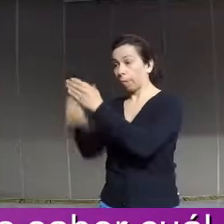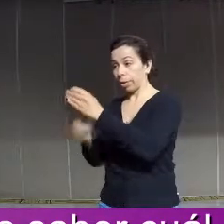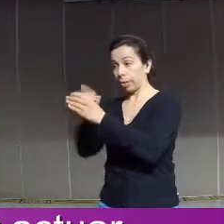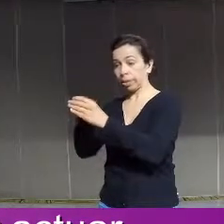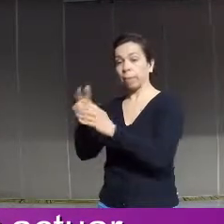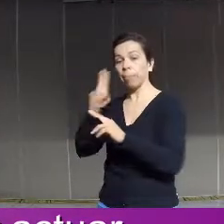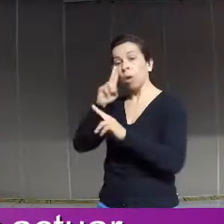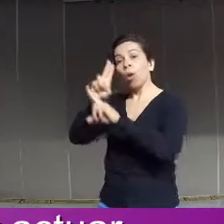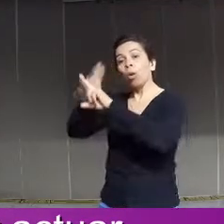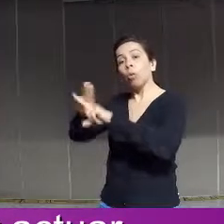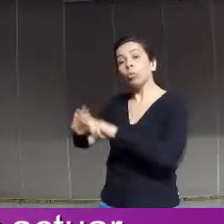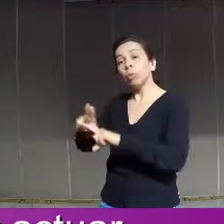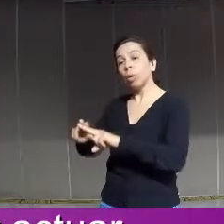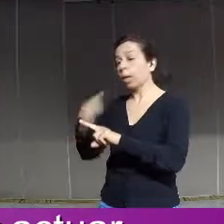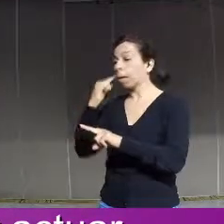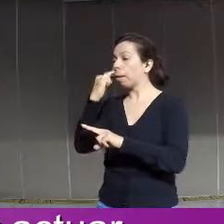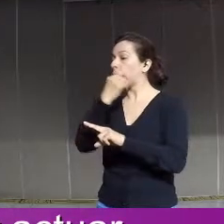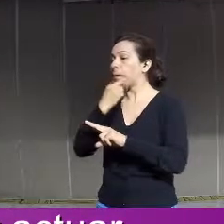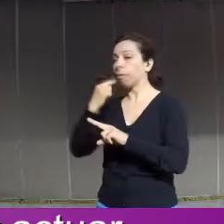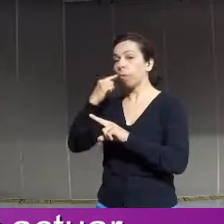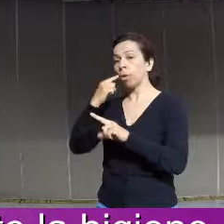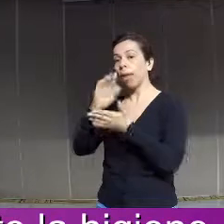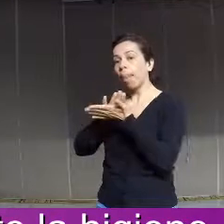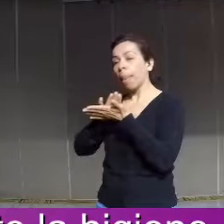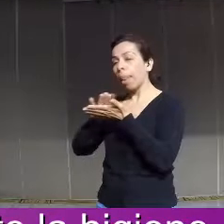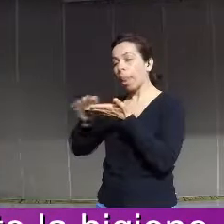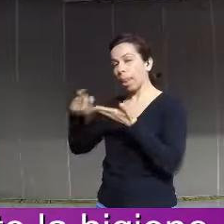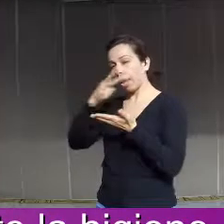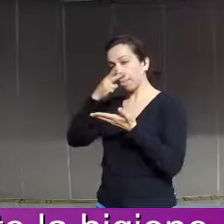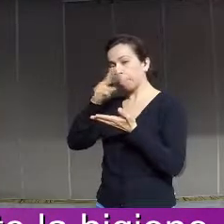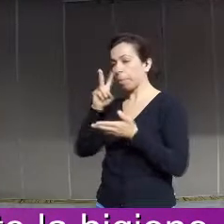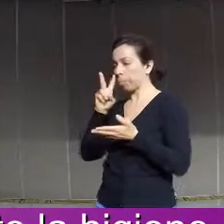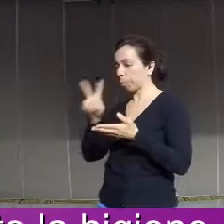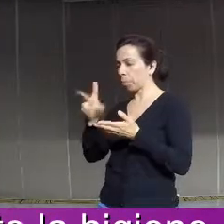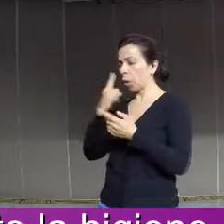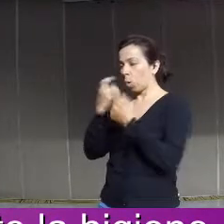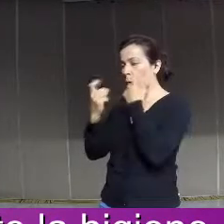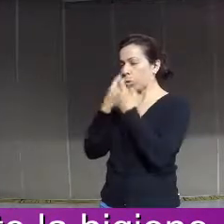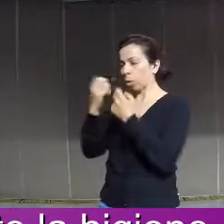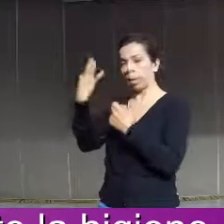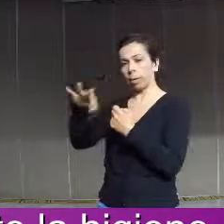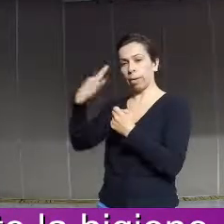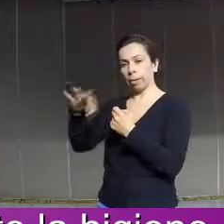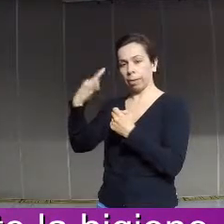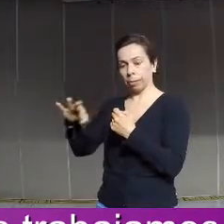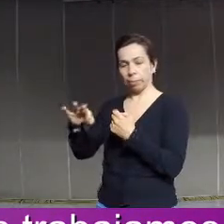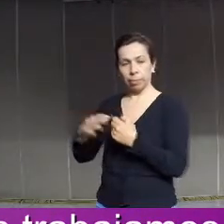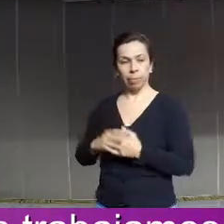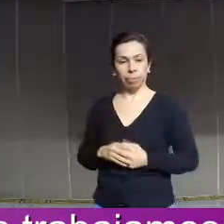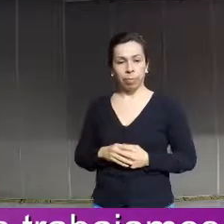mucho el tema de la higiene bucal, sobre todo en los chicos que tienen vías alternativas de alimentación, en la cual los papás,